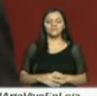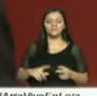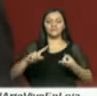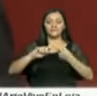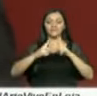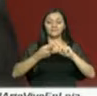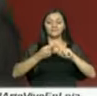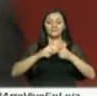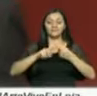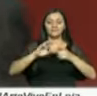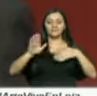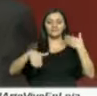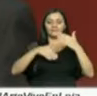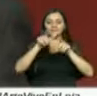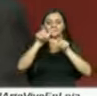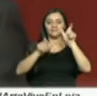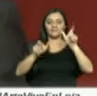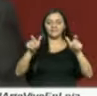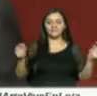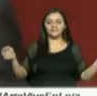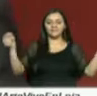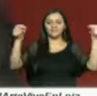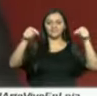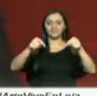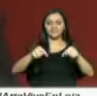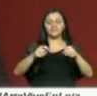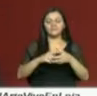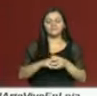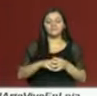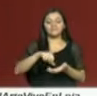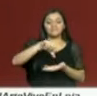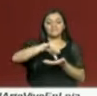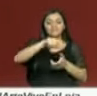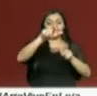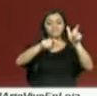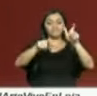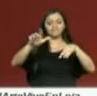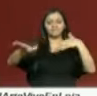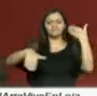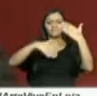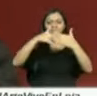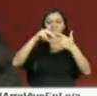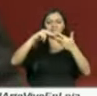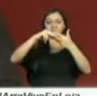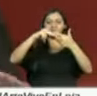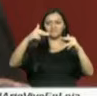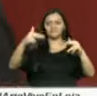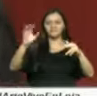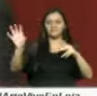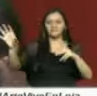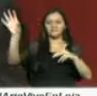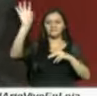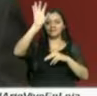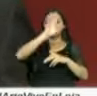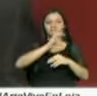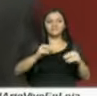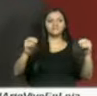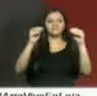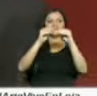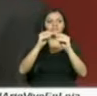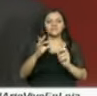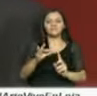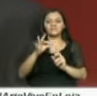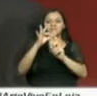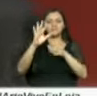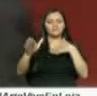amigas, amigos aquí presentes, ciudadanía que nos visita de todas las regiones del país y en especial a